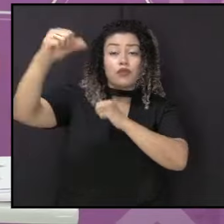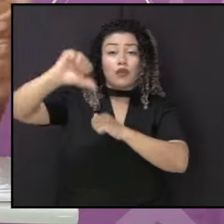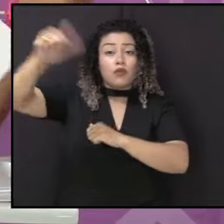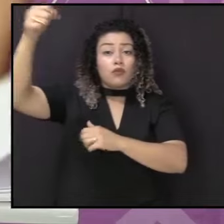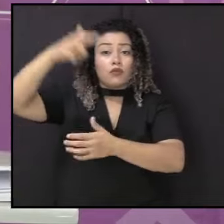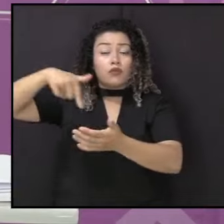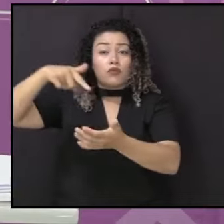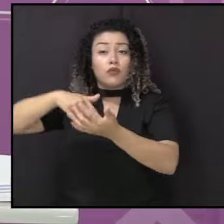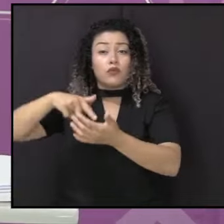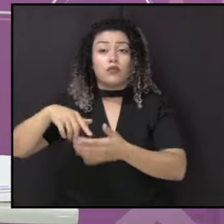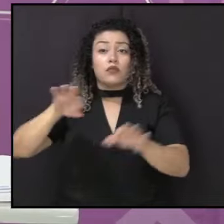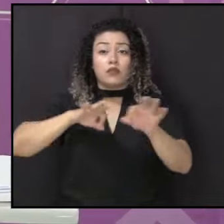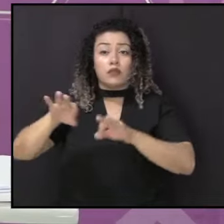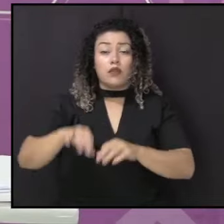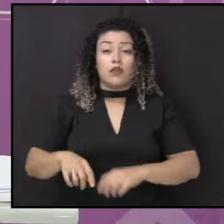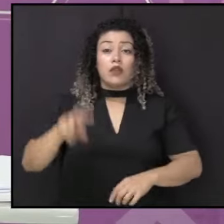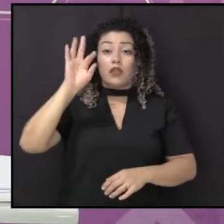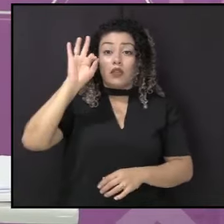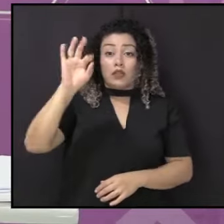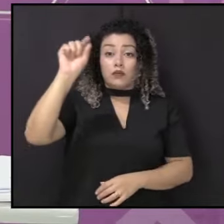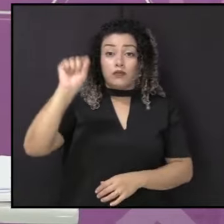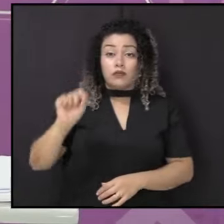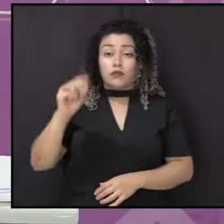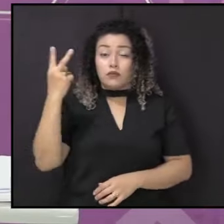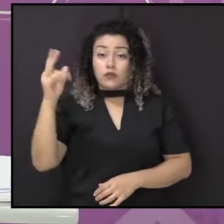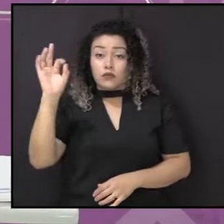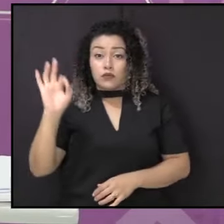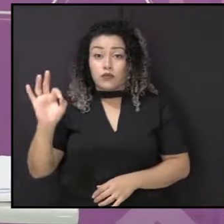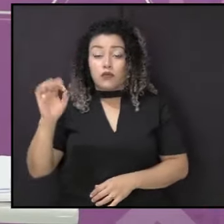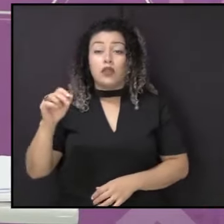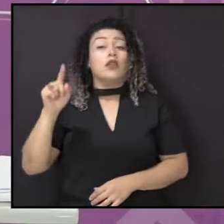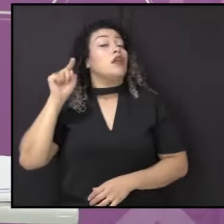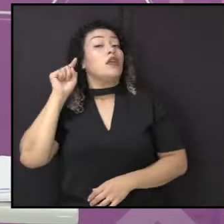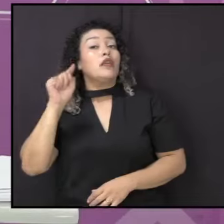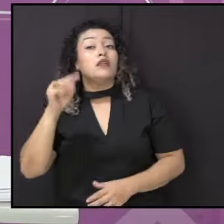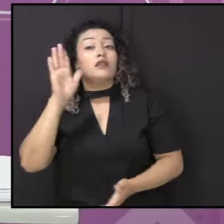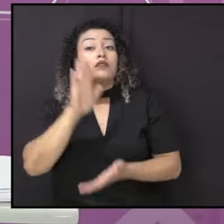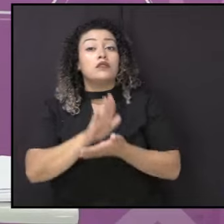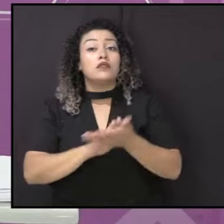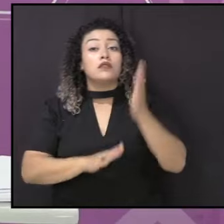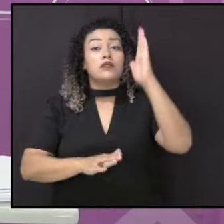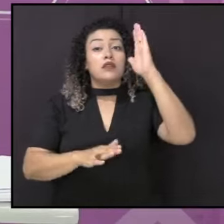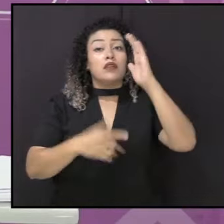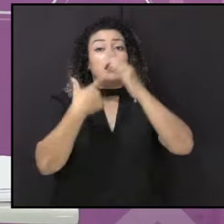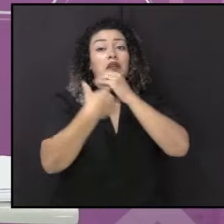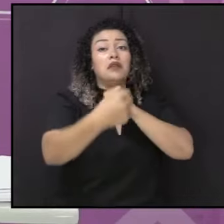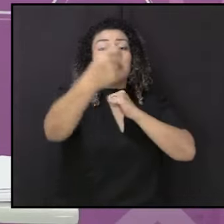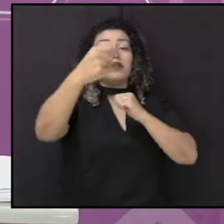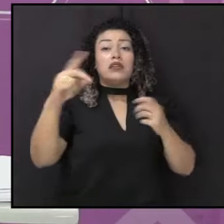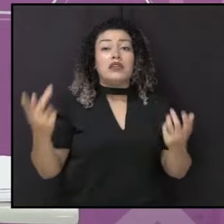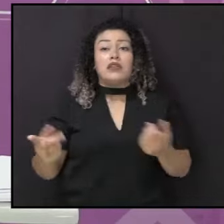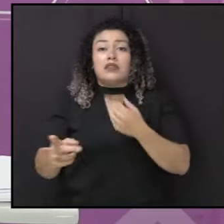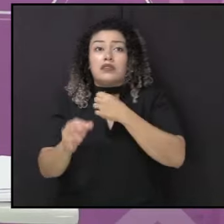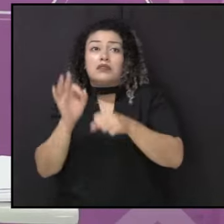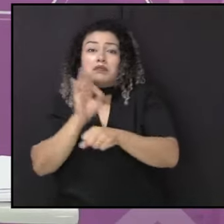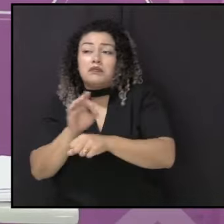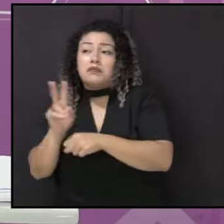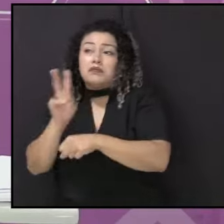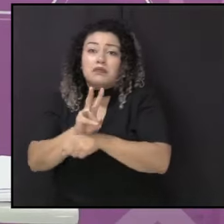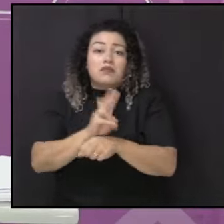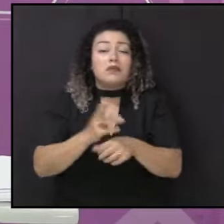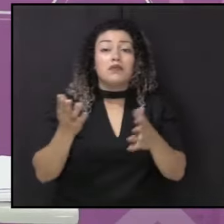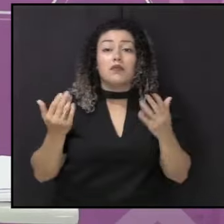el 3.2% por cuestiones de inseguridad. Pero un dato que llama más la atención es la causa mayor por la cual salen los veracruzanos del estado para